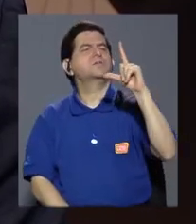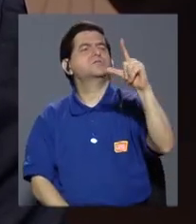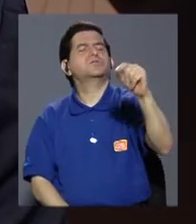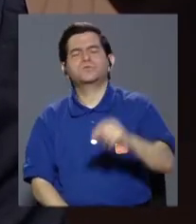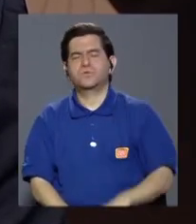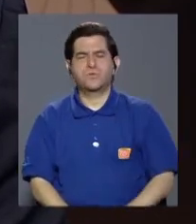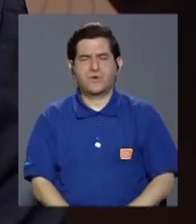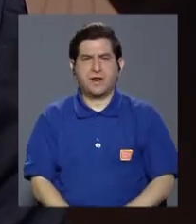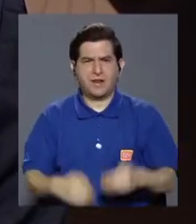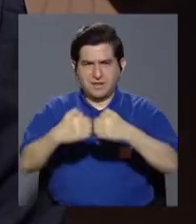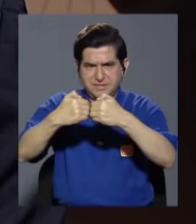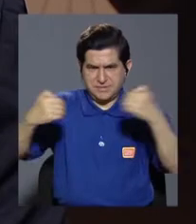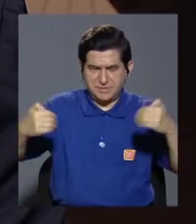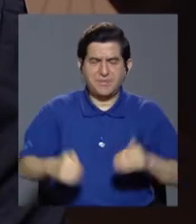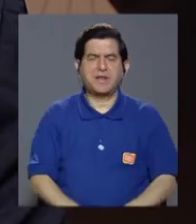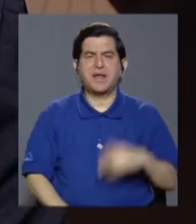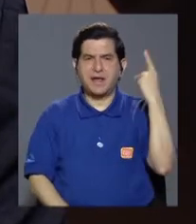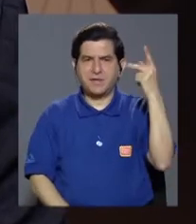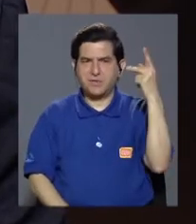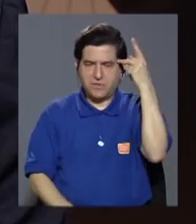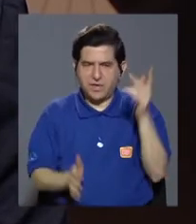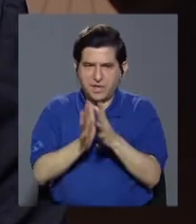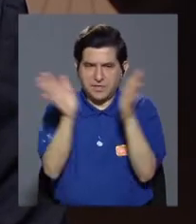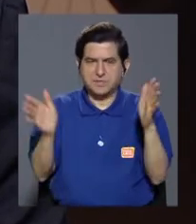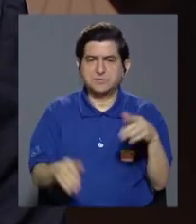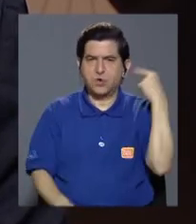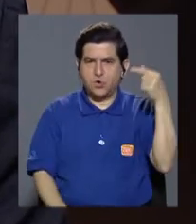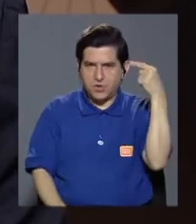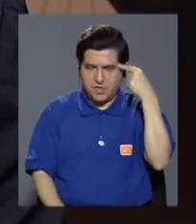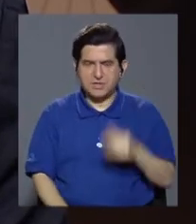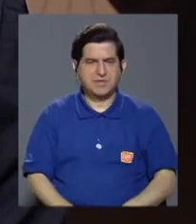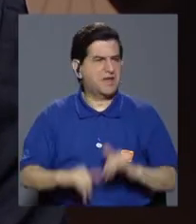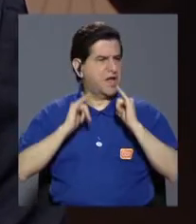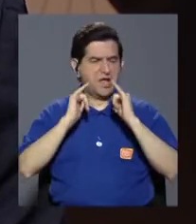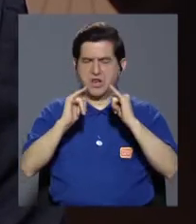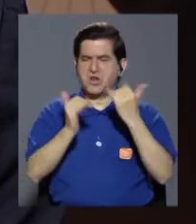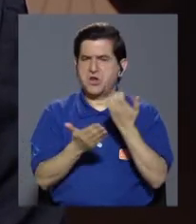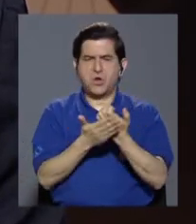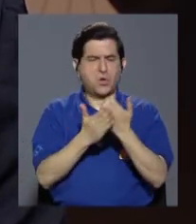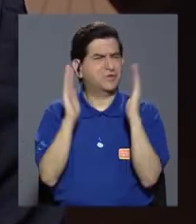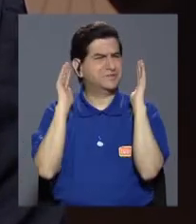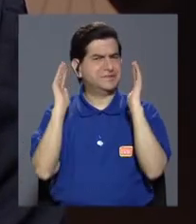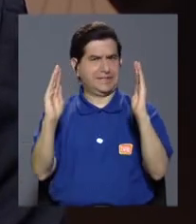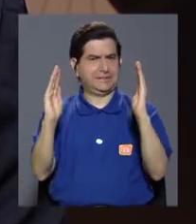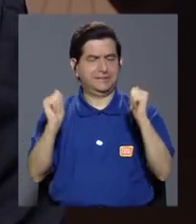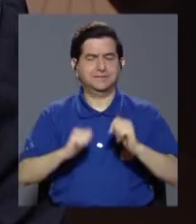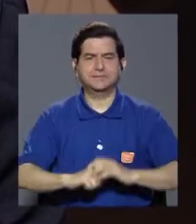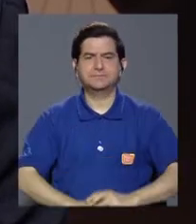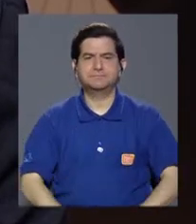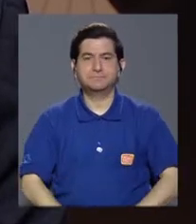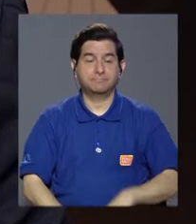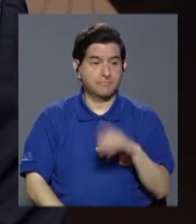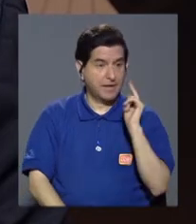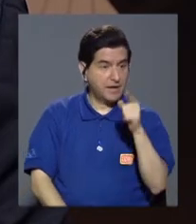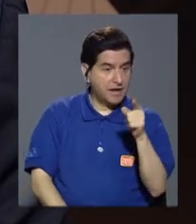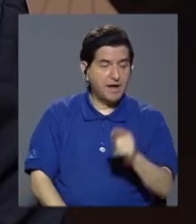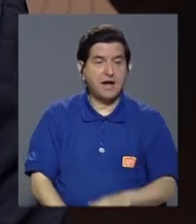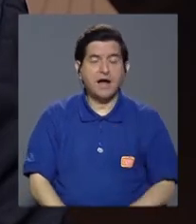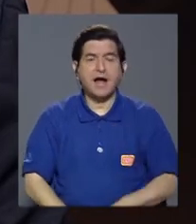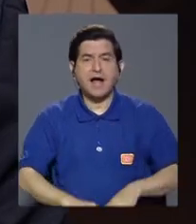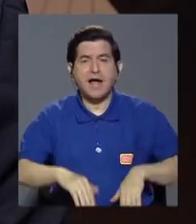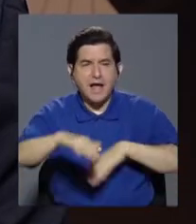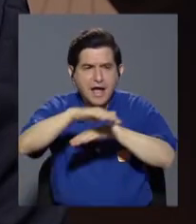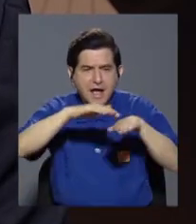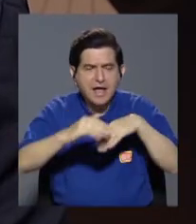alejado de las políticas públicas del estado con una desigualdad económica muy grande que fue el